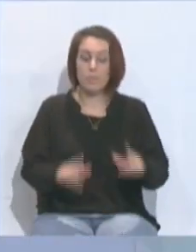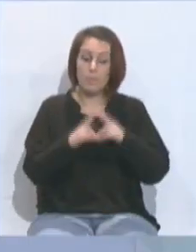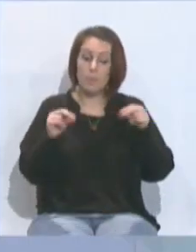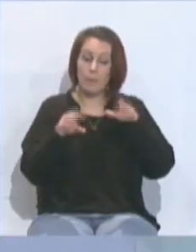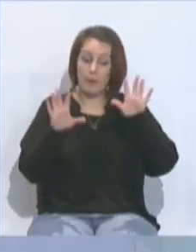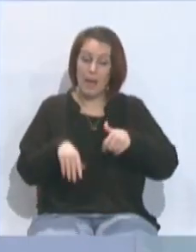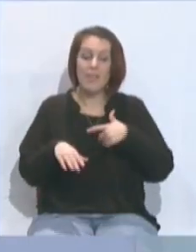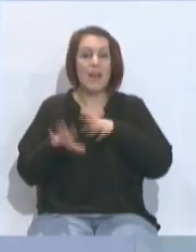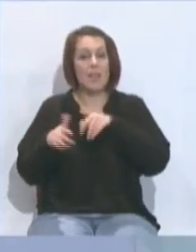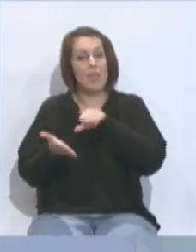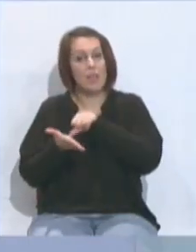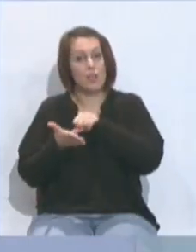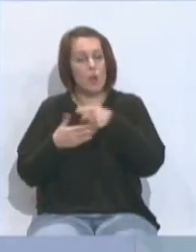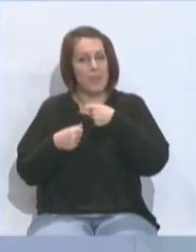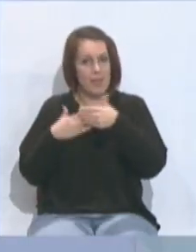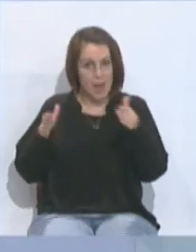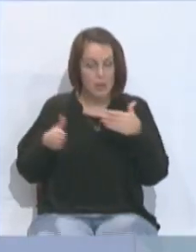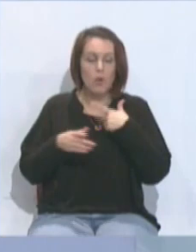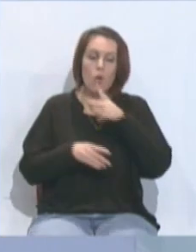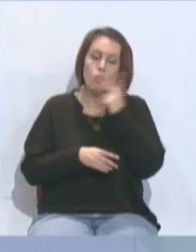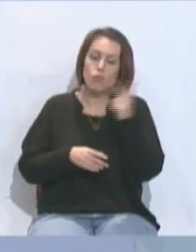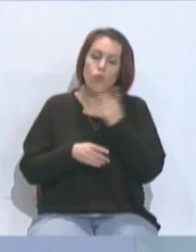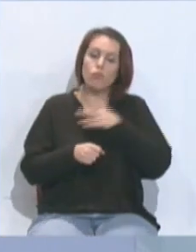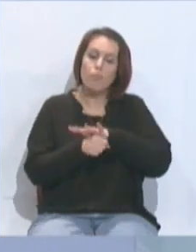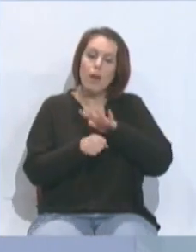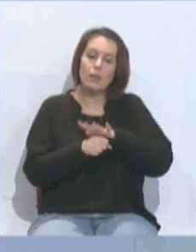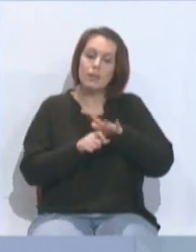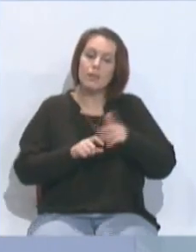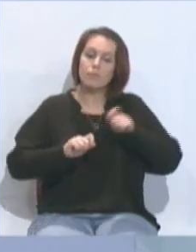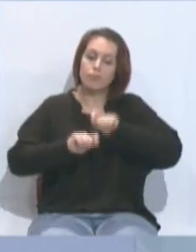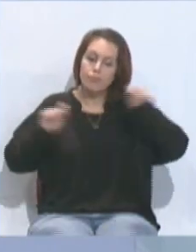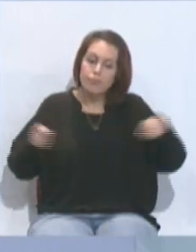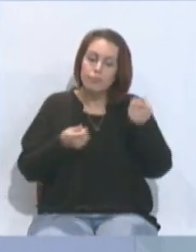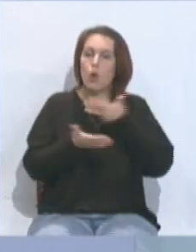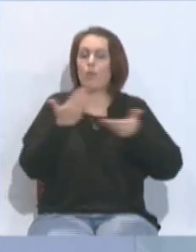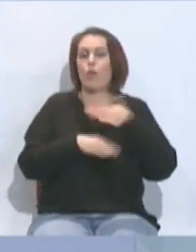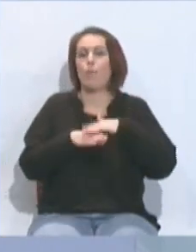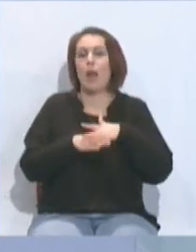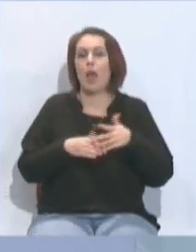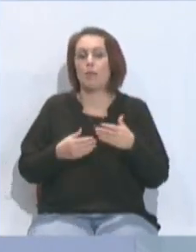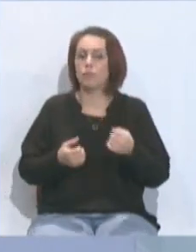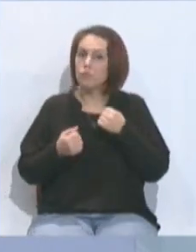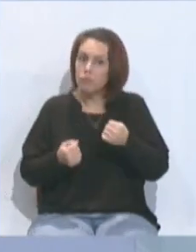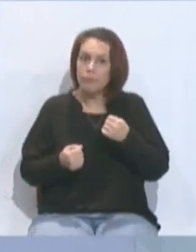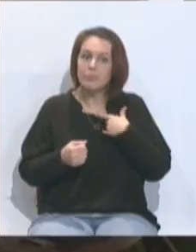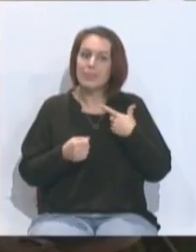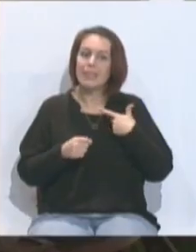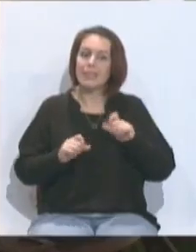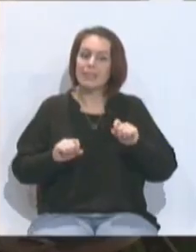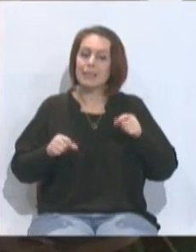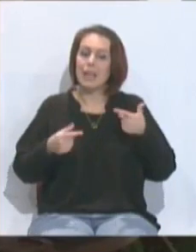Universidad de Cádiz y Cádiz Centro Comercial Abierto han firmado este martes un protocolo general de colaboración para el fortalecimiento del